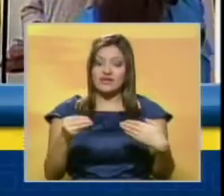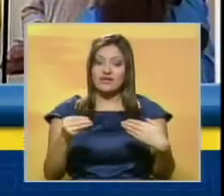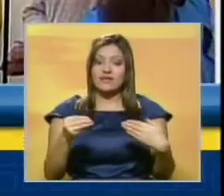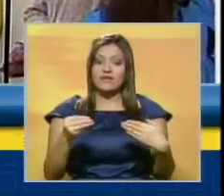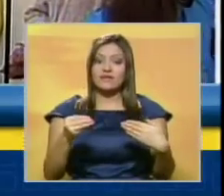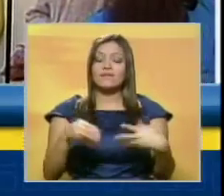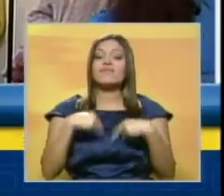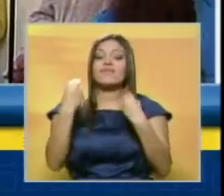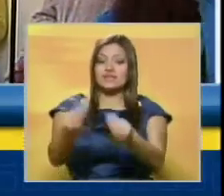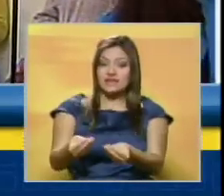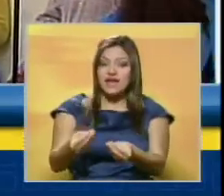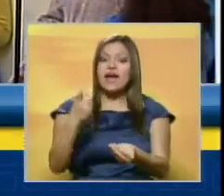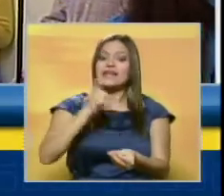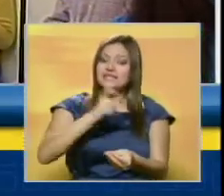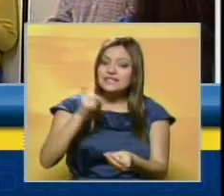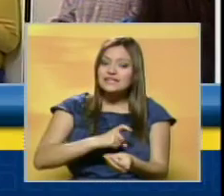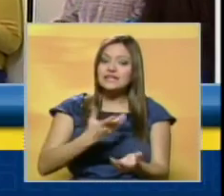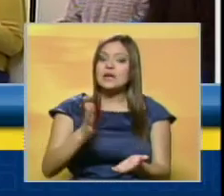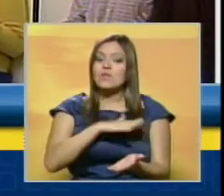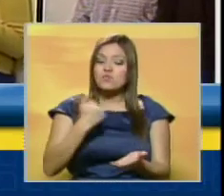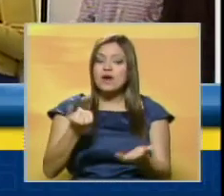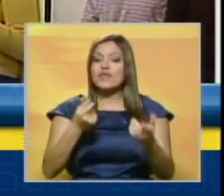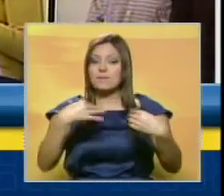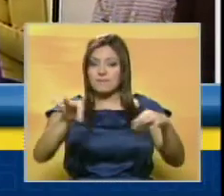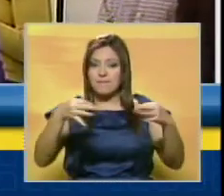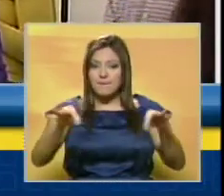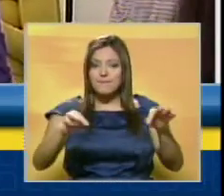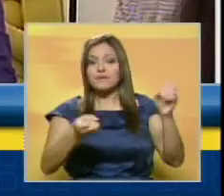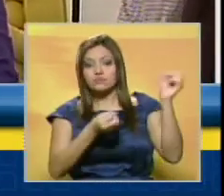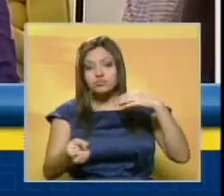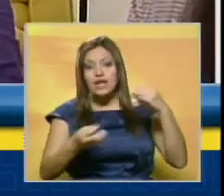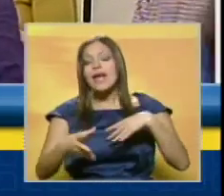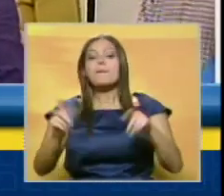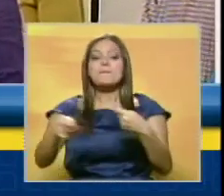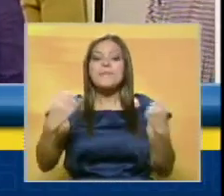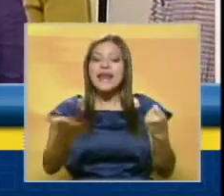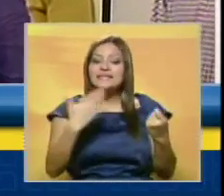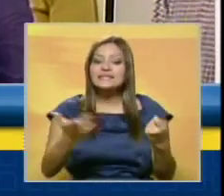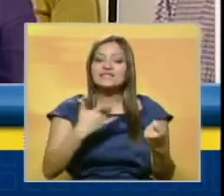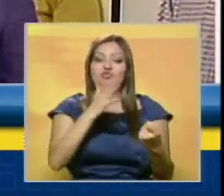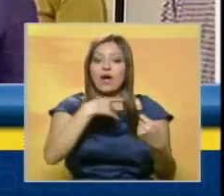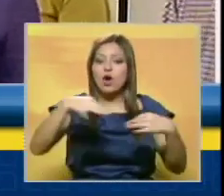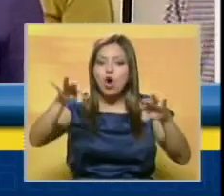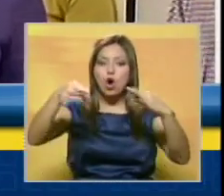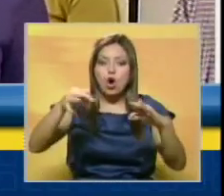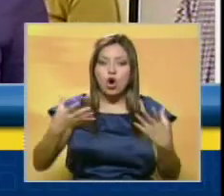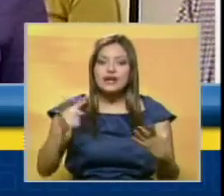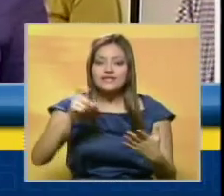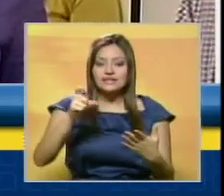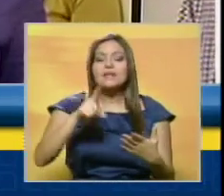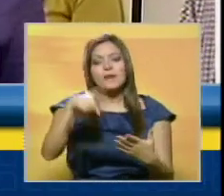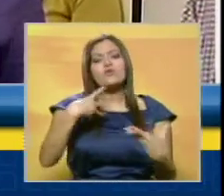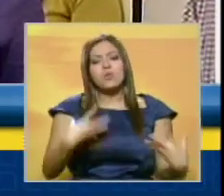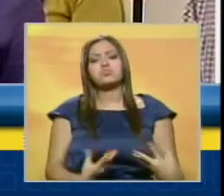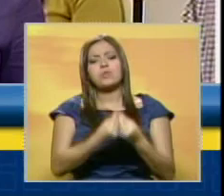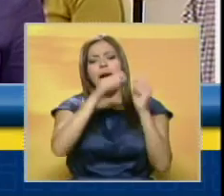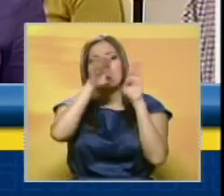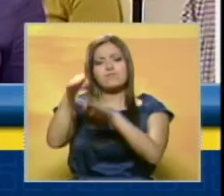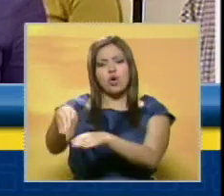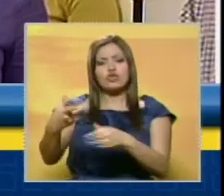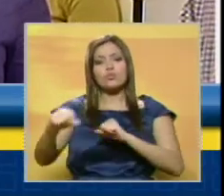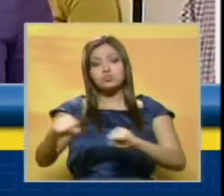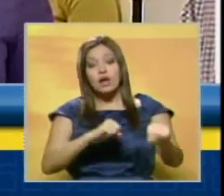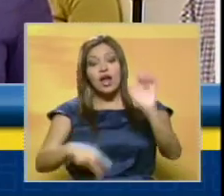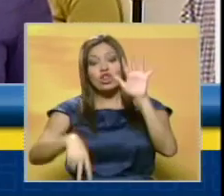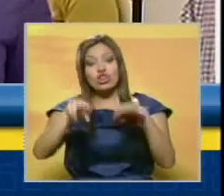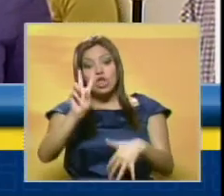los divisas, los dólares necesarios para poder importar el papel, ya que está en peligro la prensa escrita. También anunciaron que van a acompañar la movilización que se va a realizar el